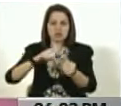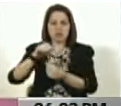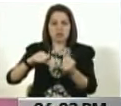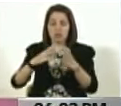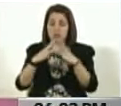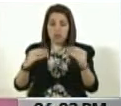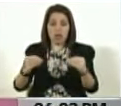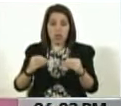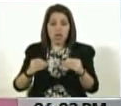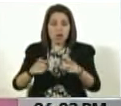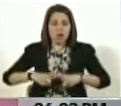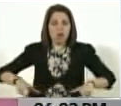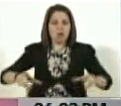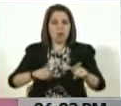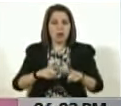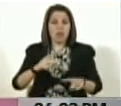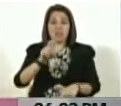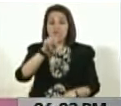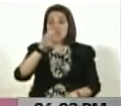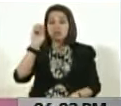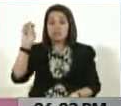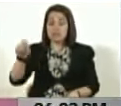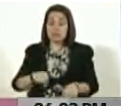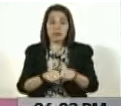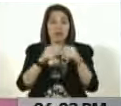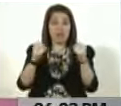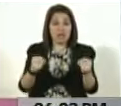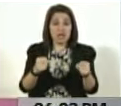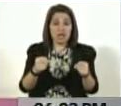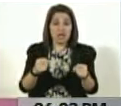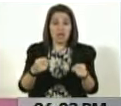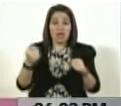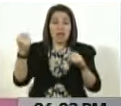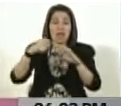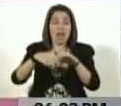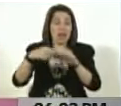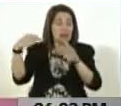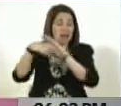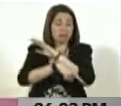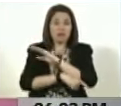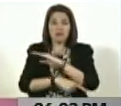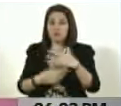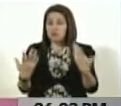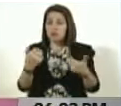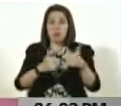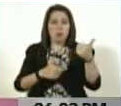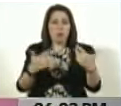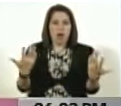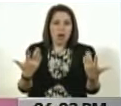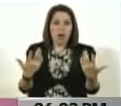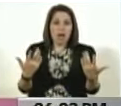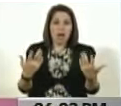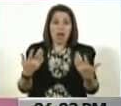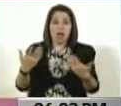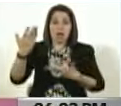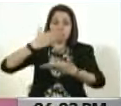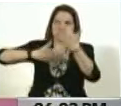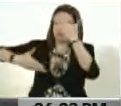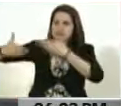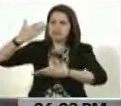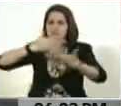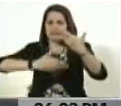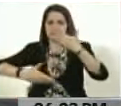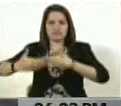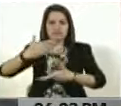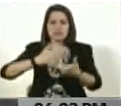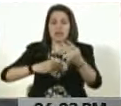todas las biorregiones del país, más de 200 panaderías, para ir a la raíz. ¿Cuál es la raíz de este meollo? Las transnacionales que tienen el